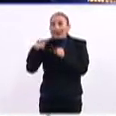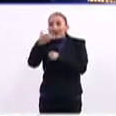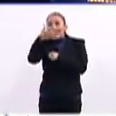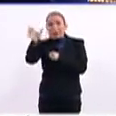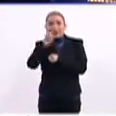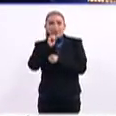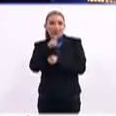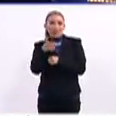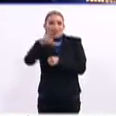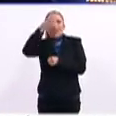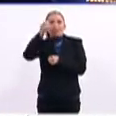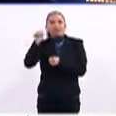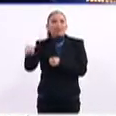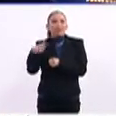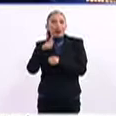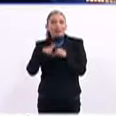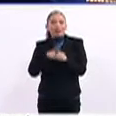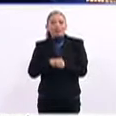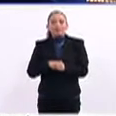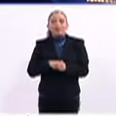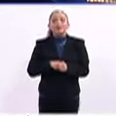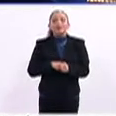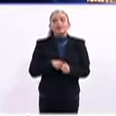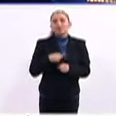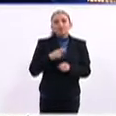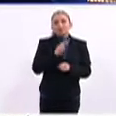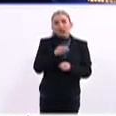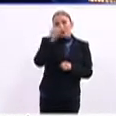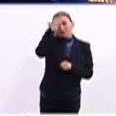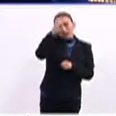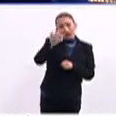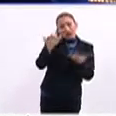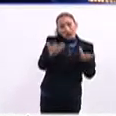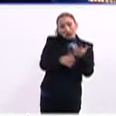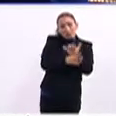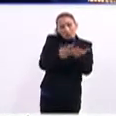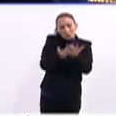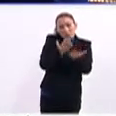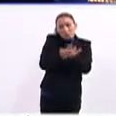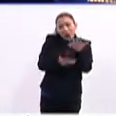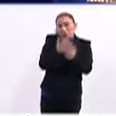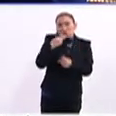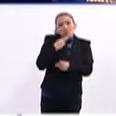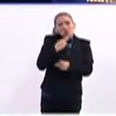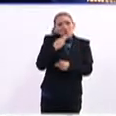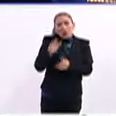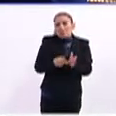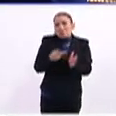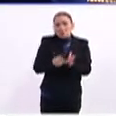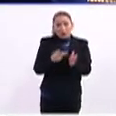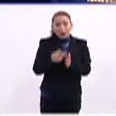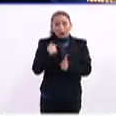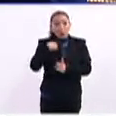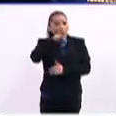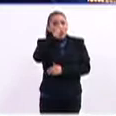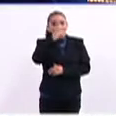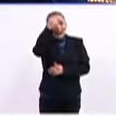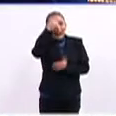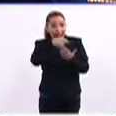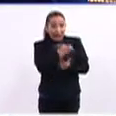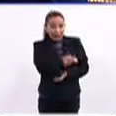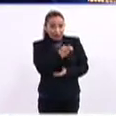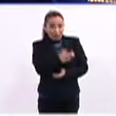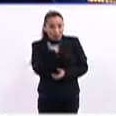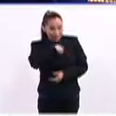campo también, ¿no? Entonces, nunca fue extraño para mí hacer cosas con las manos. Lo que nunca pensé es que ese tipo